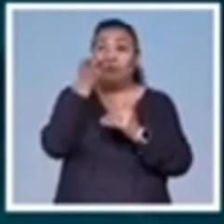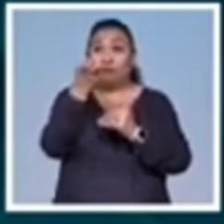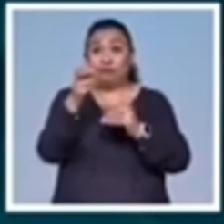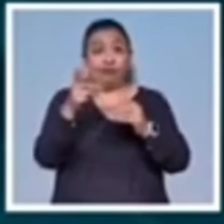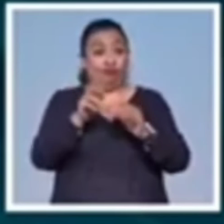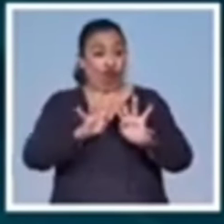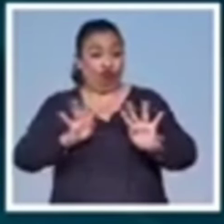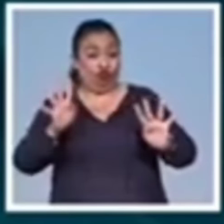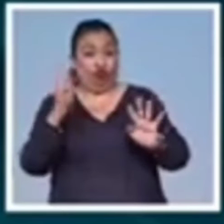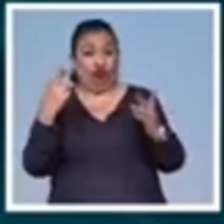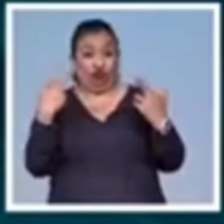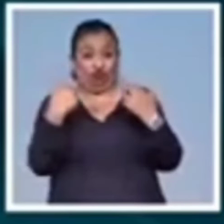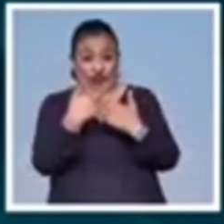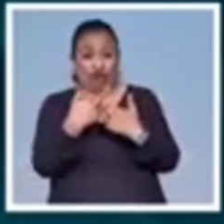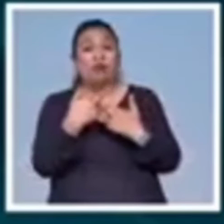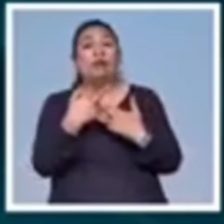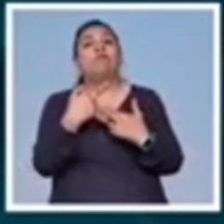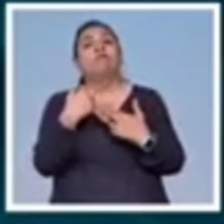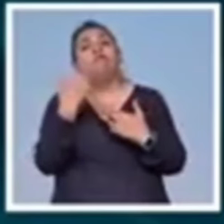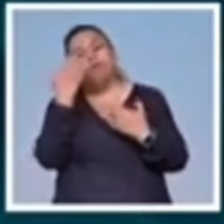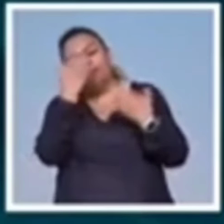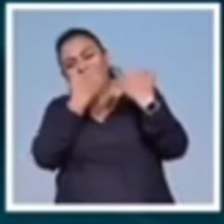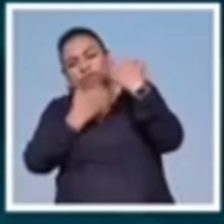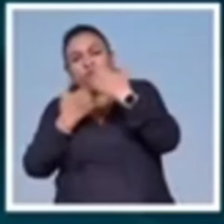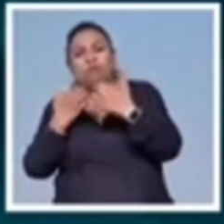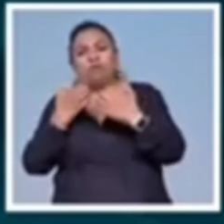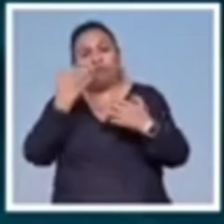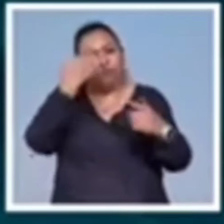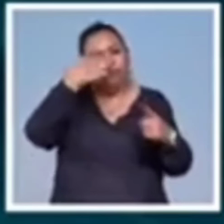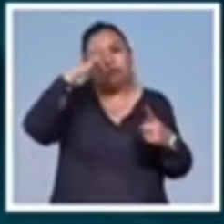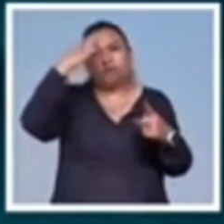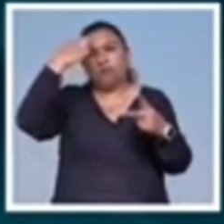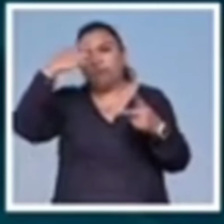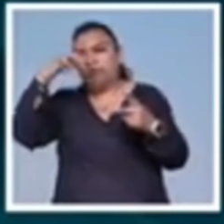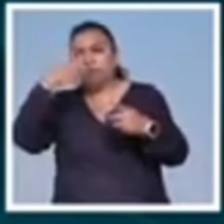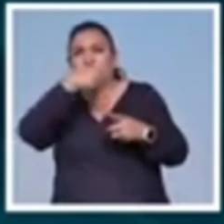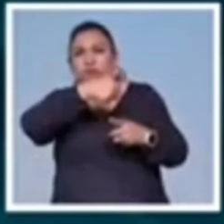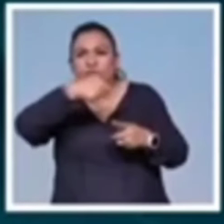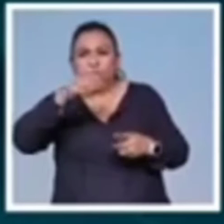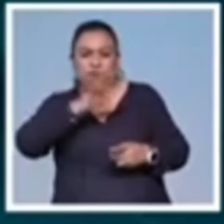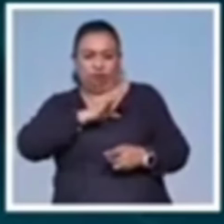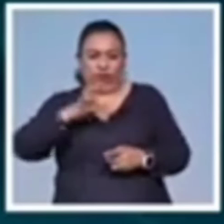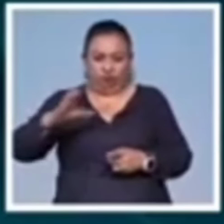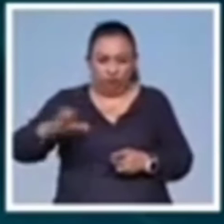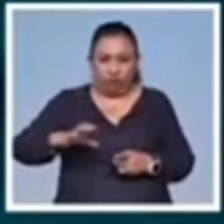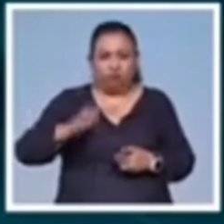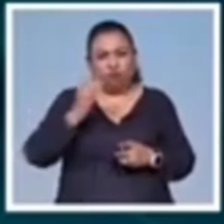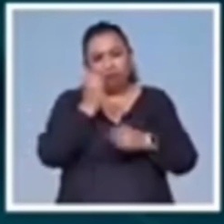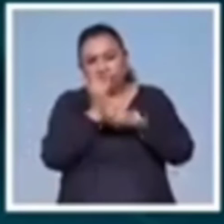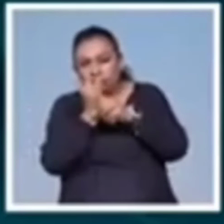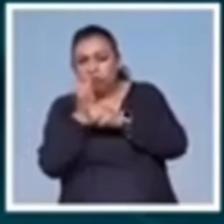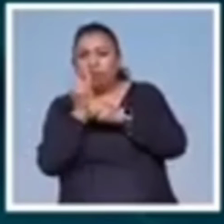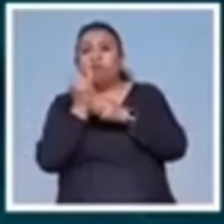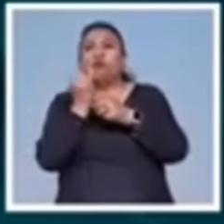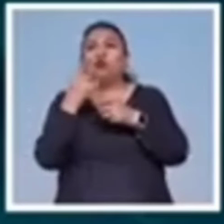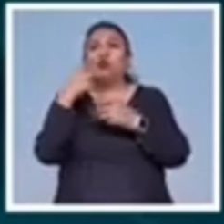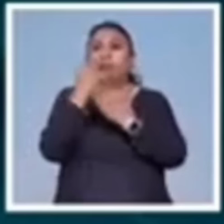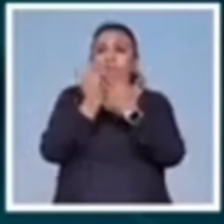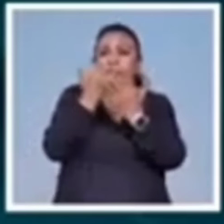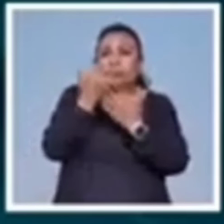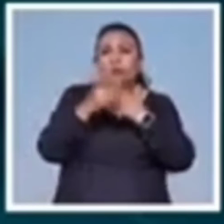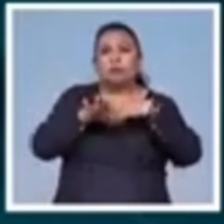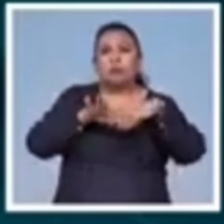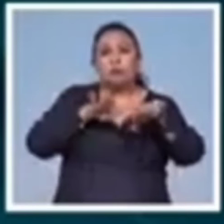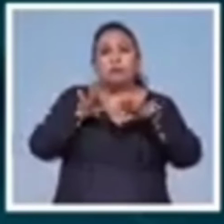cuerpo colegiado analizó la trayectoria de cada candidata y candidato, sus proyectos de